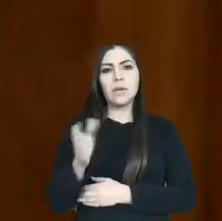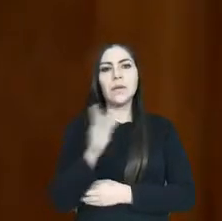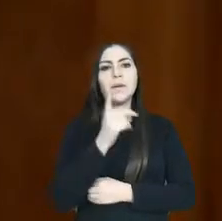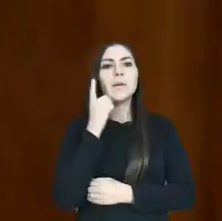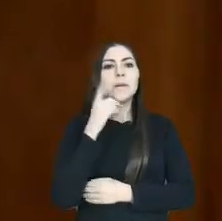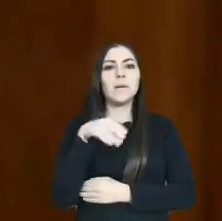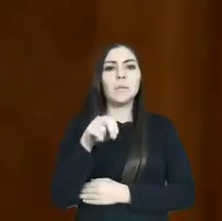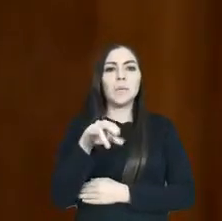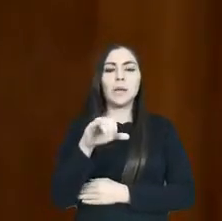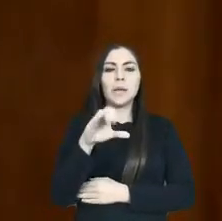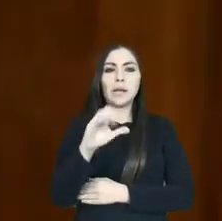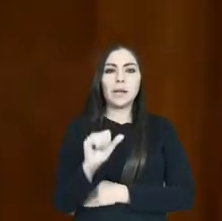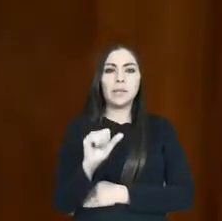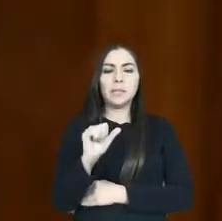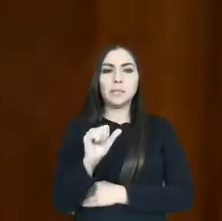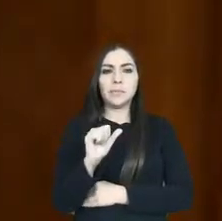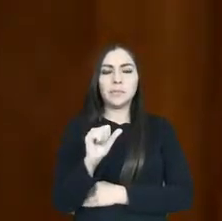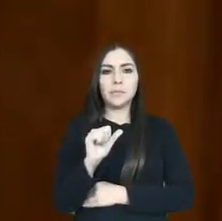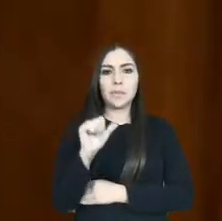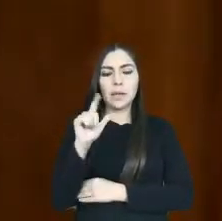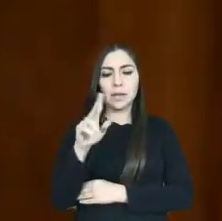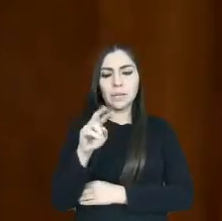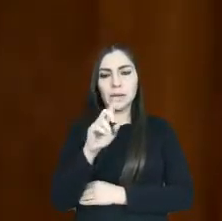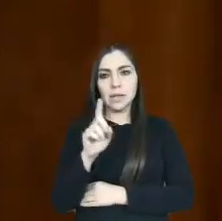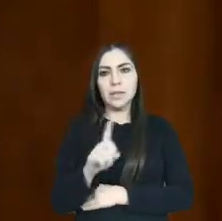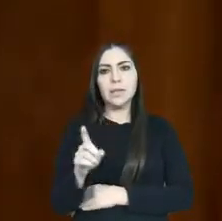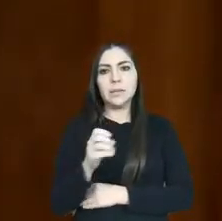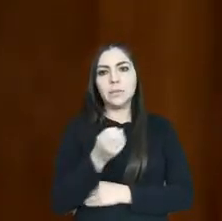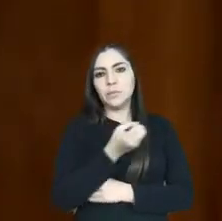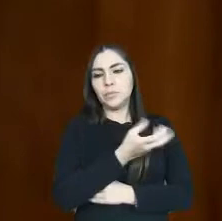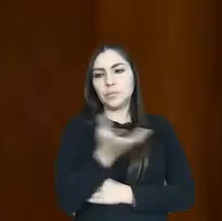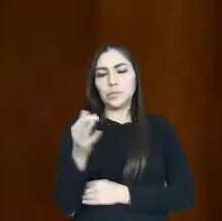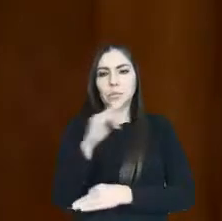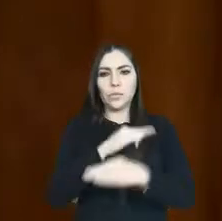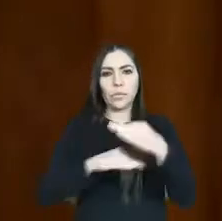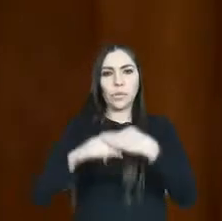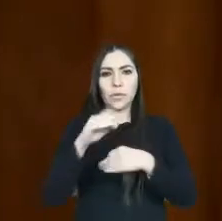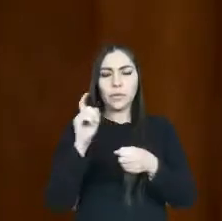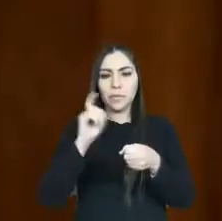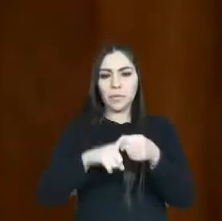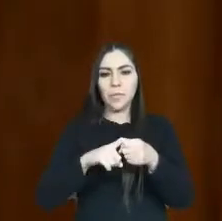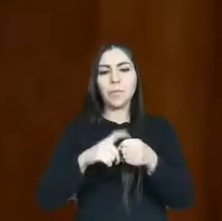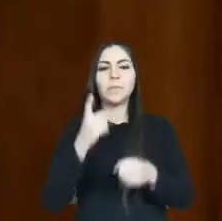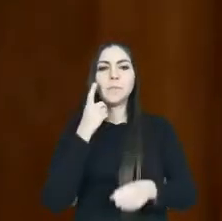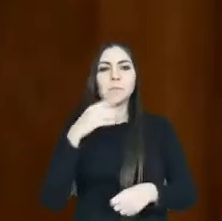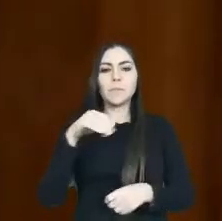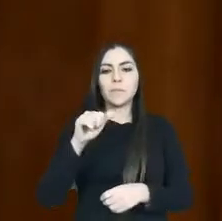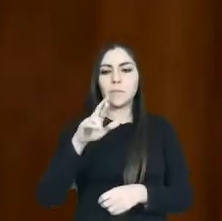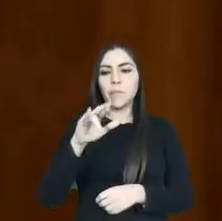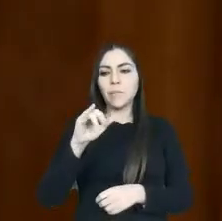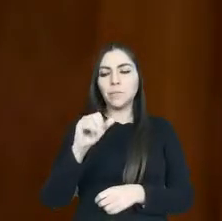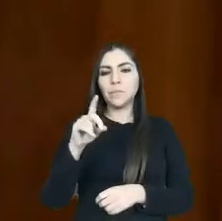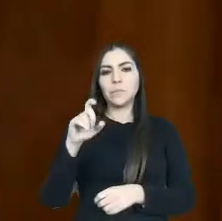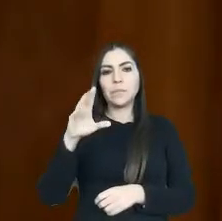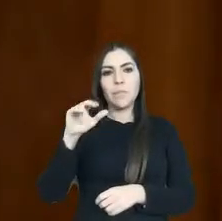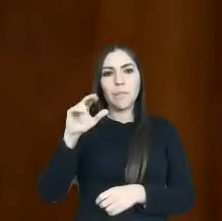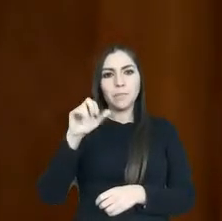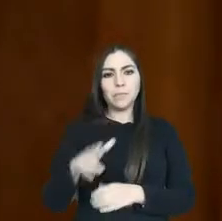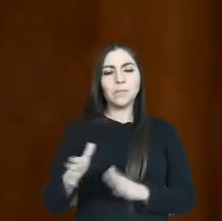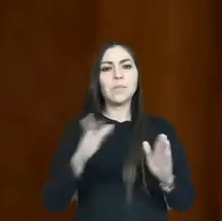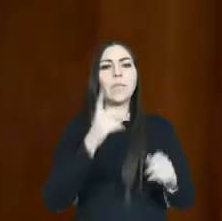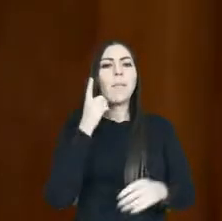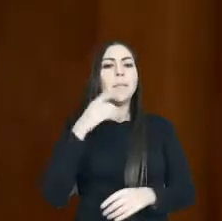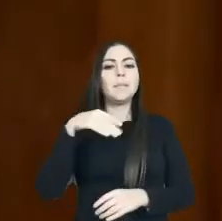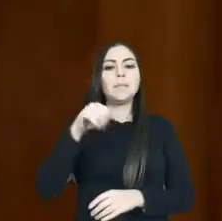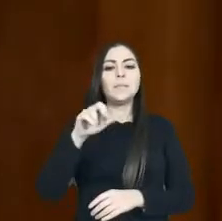diputada Mónica Angélica Álvarez Nemer, a los miembros, a la diputada María del Carmen de la Rosa, al diputado Mario